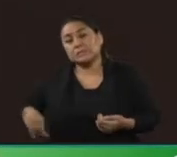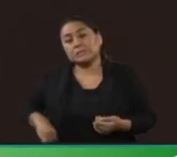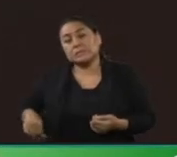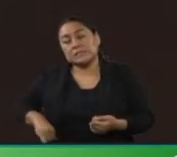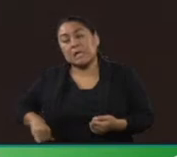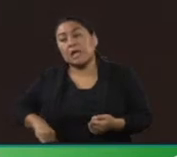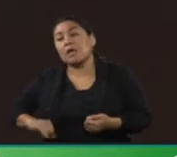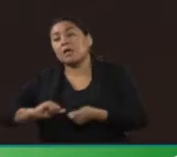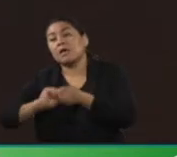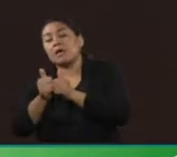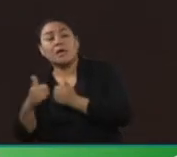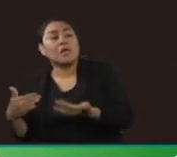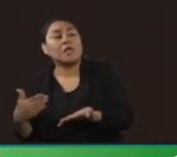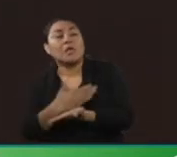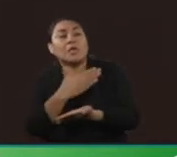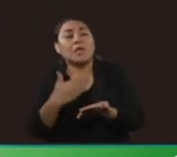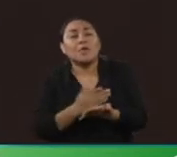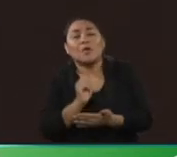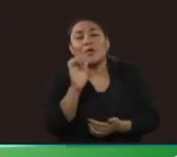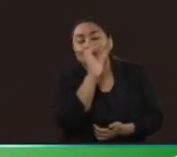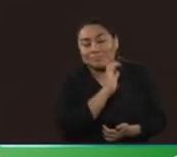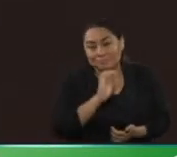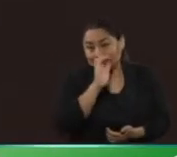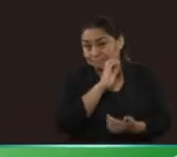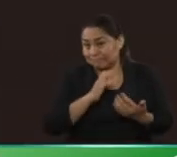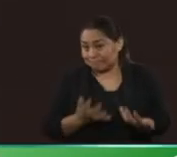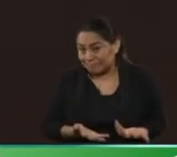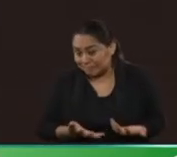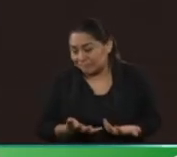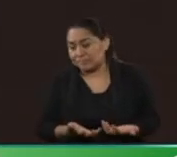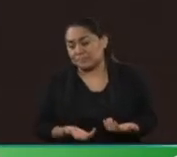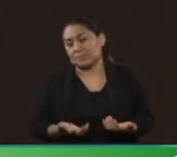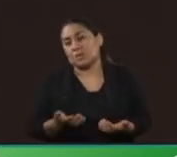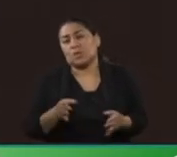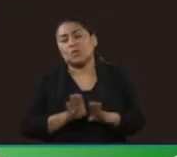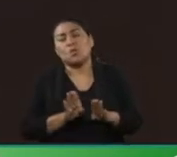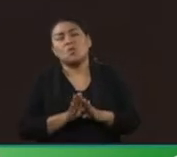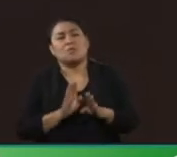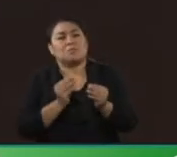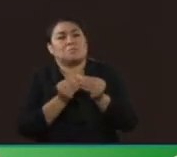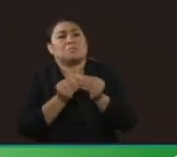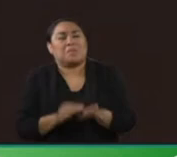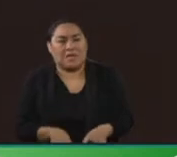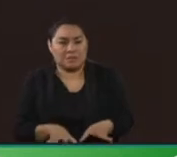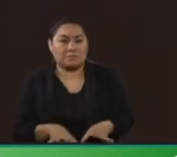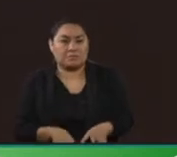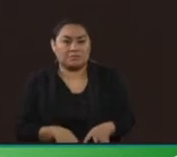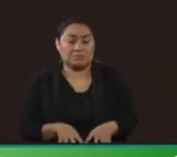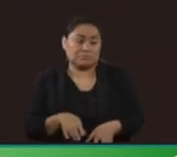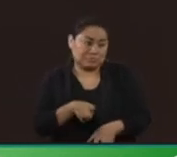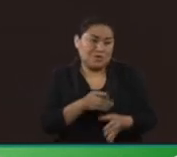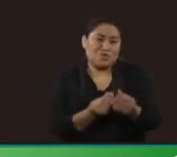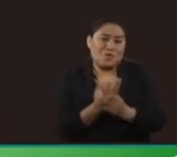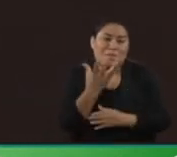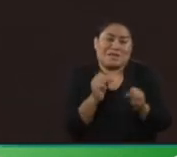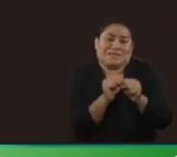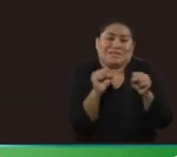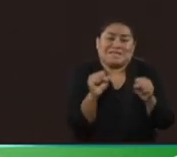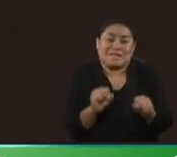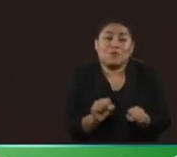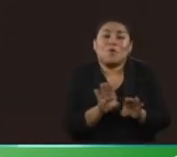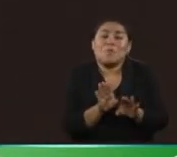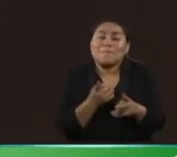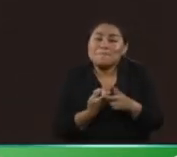inmiscuyan en las decisiones estamos tirando por la borda un sistema nuevo que estaba en